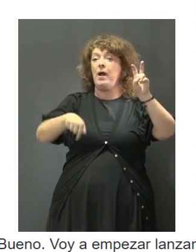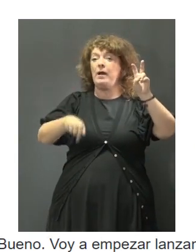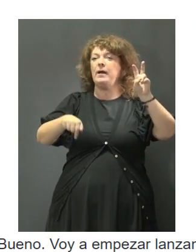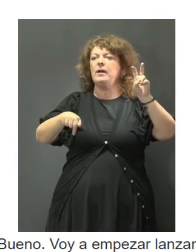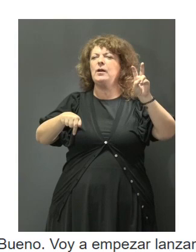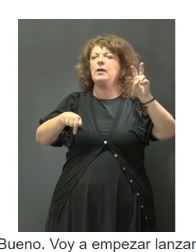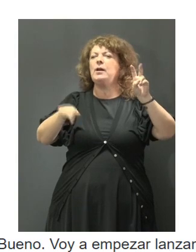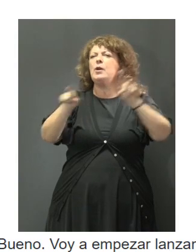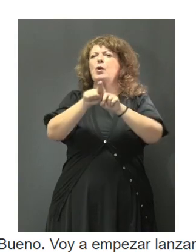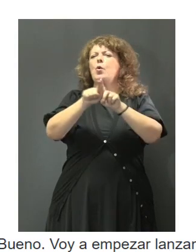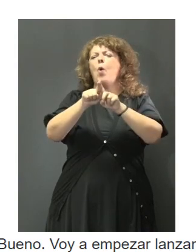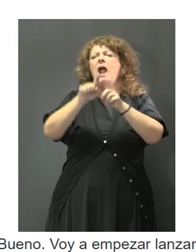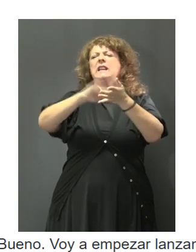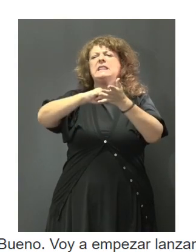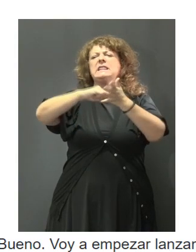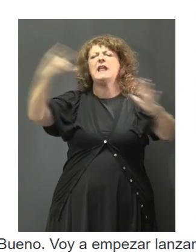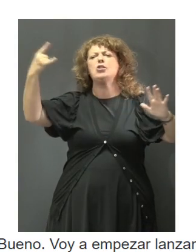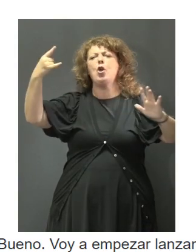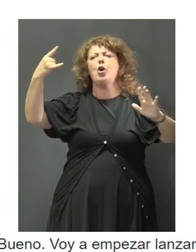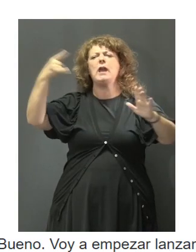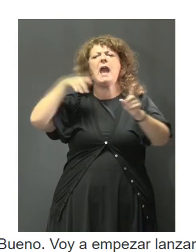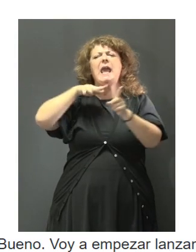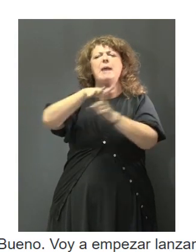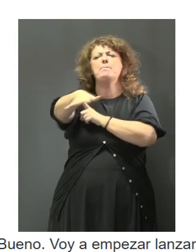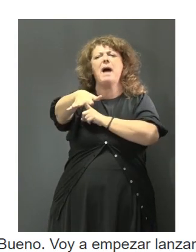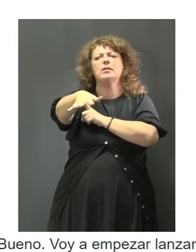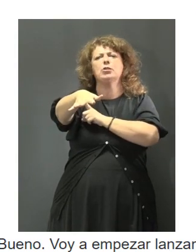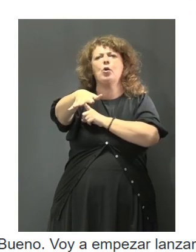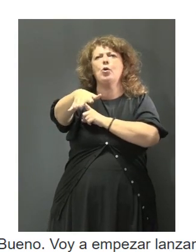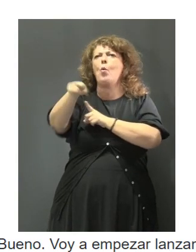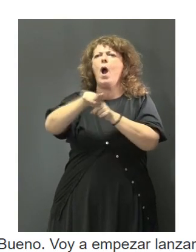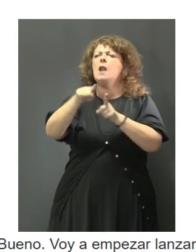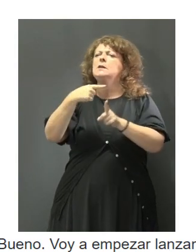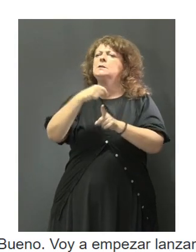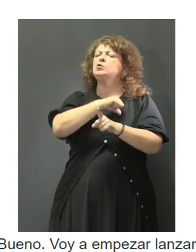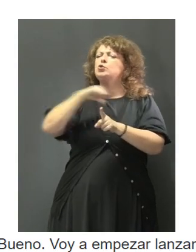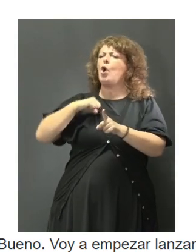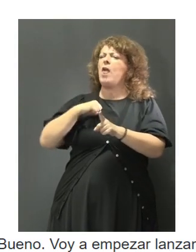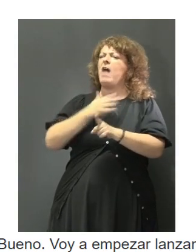el impacto de las tecnologías en la soledad no deseada.